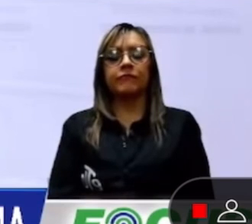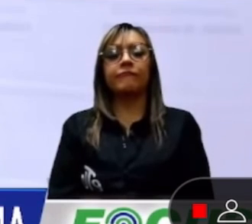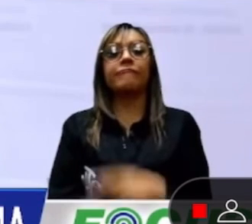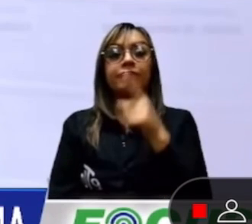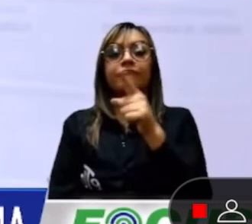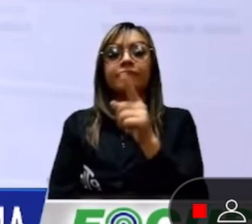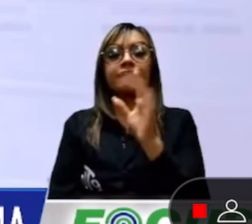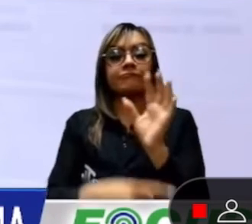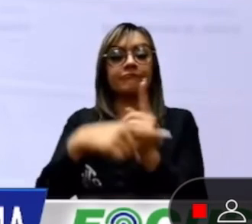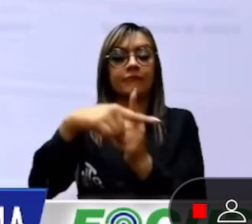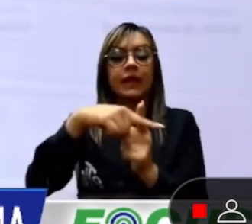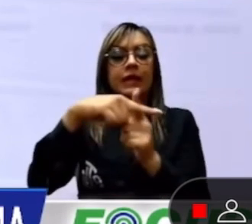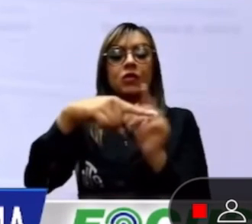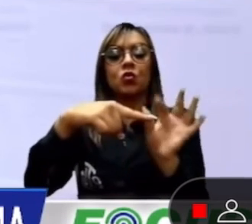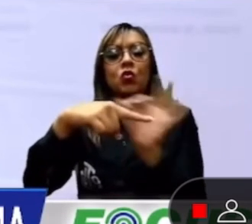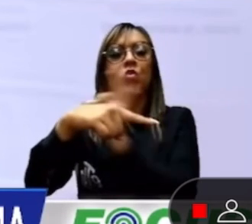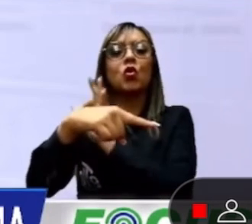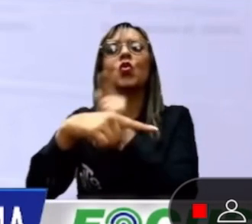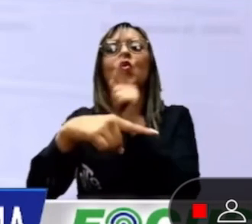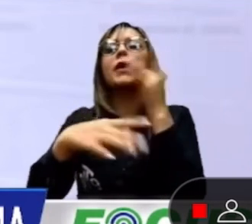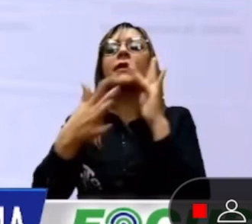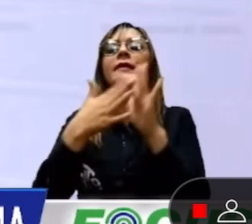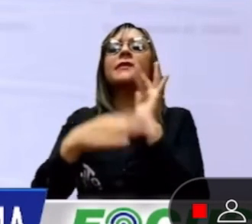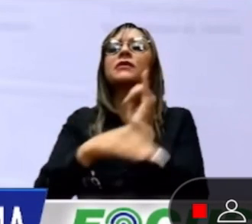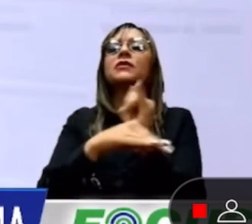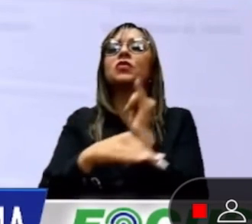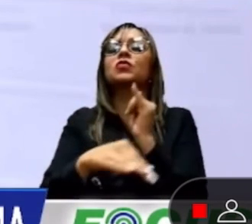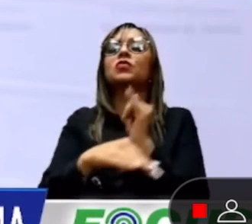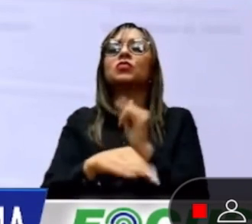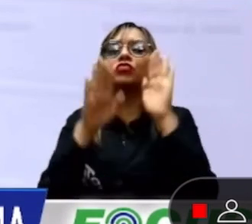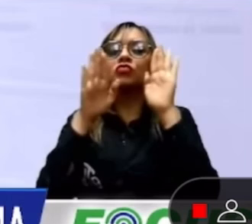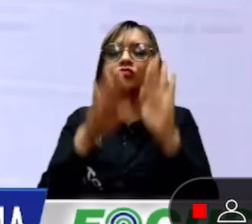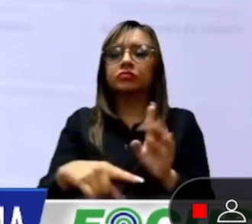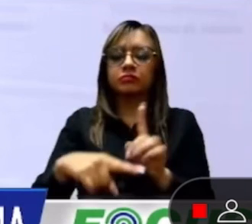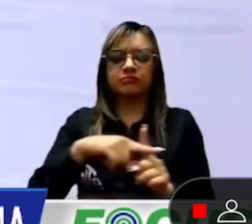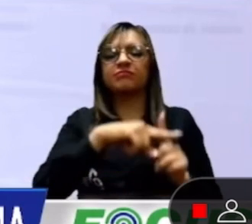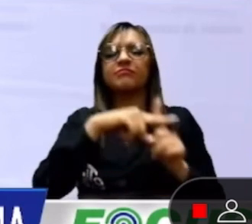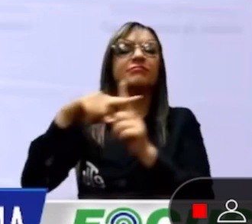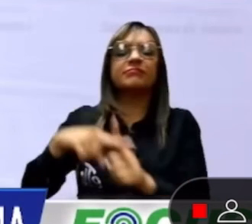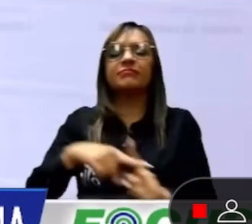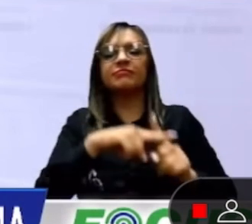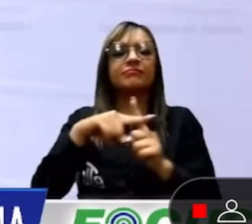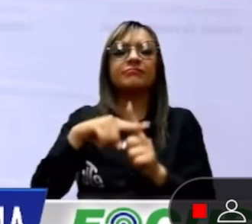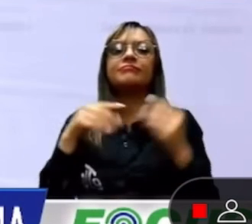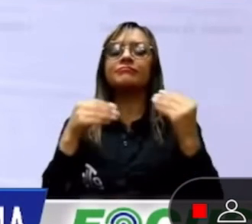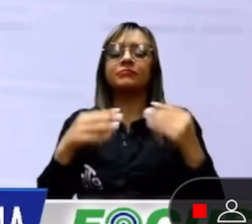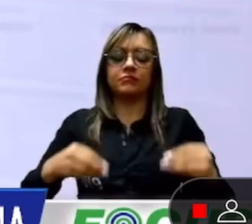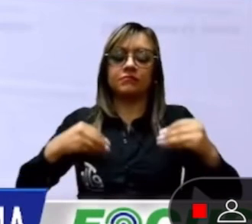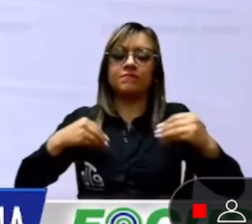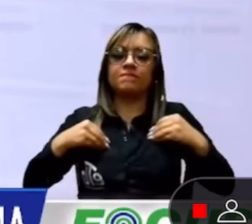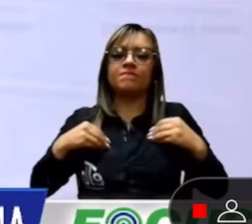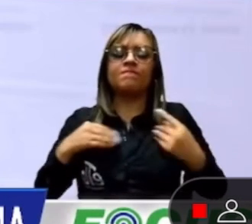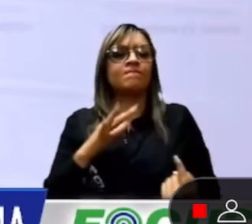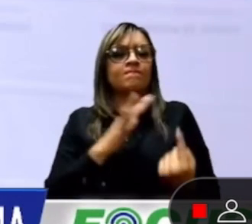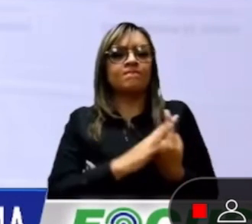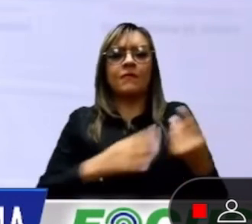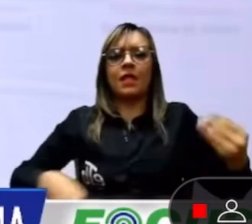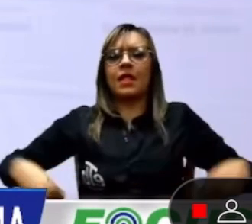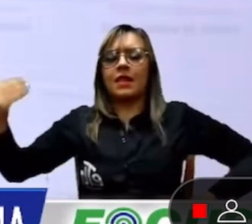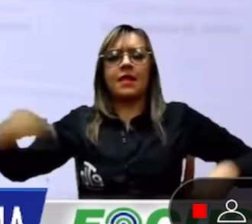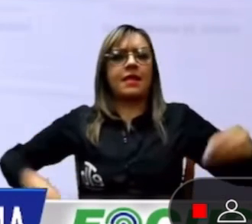escogido a la procuradoría precisamente como una de las instituciones para enfrentar este flagelo de